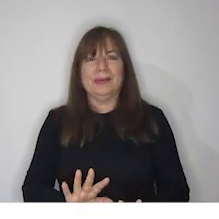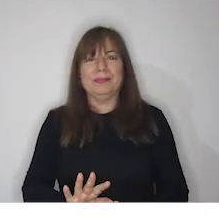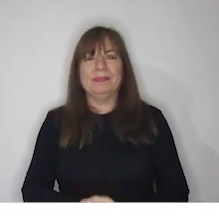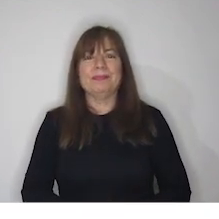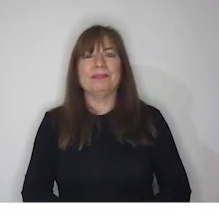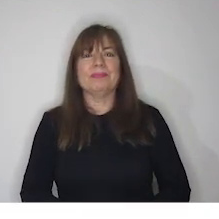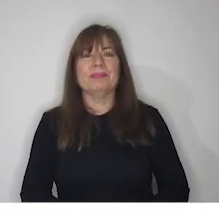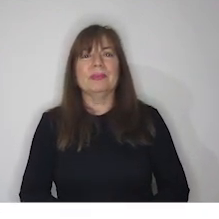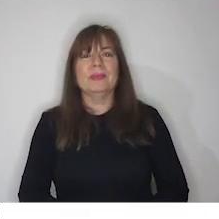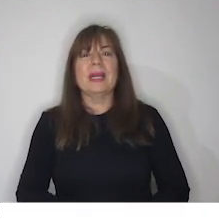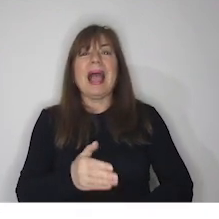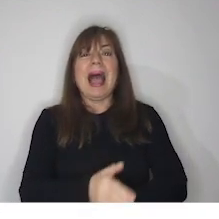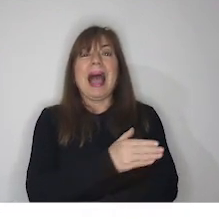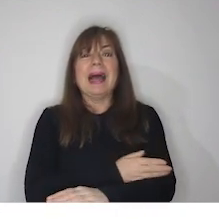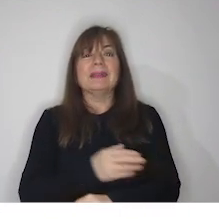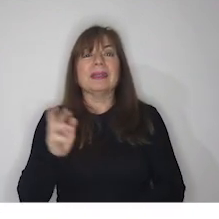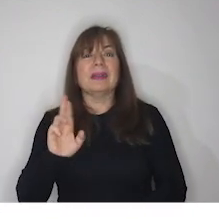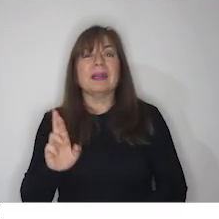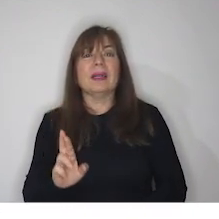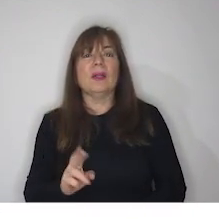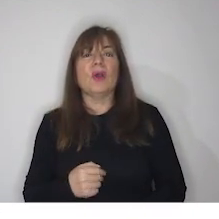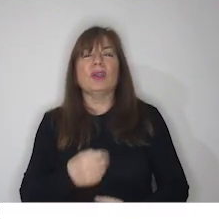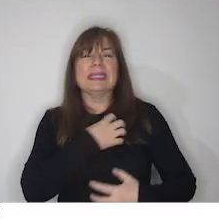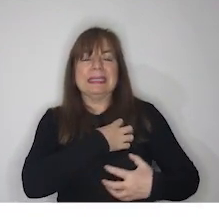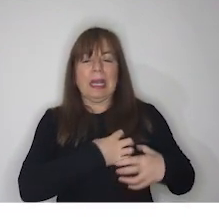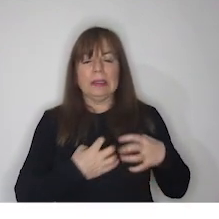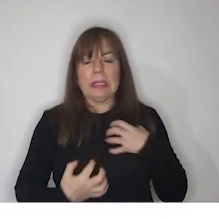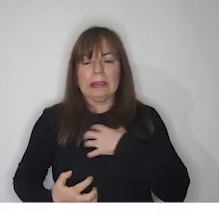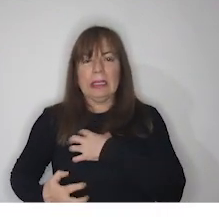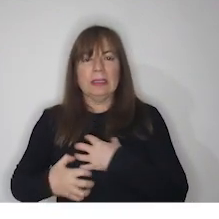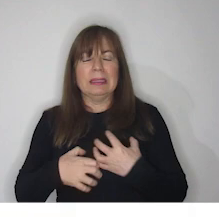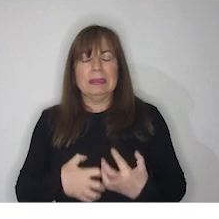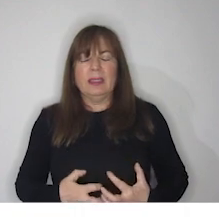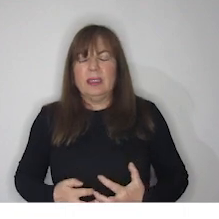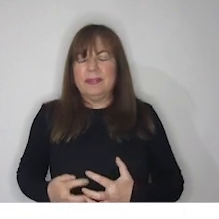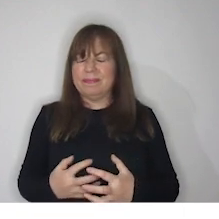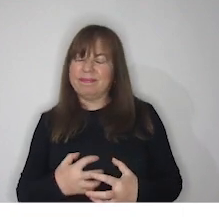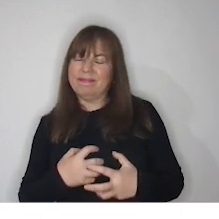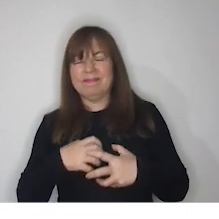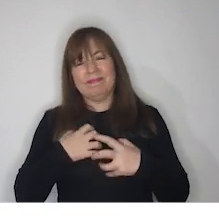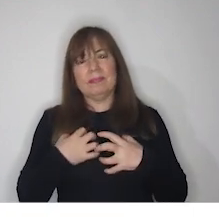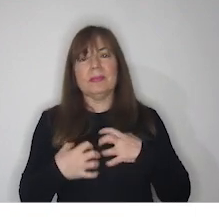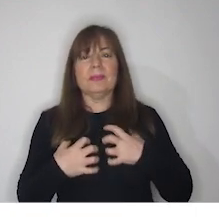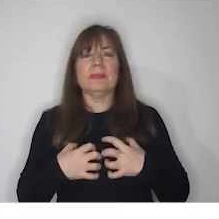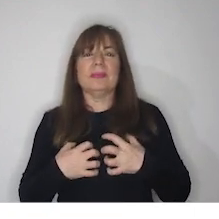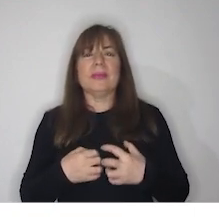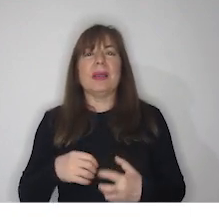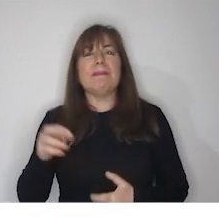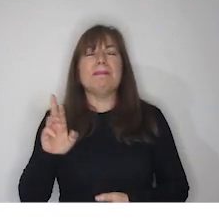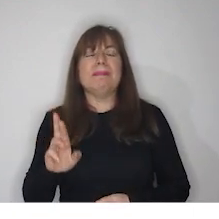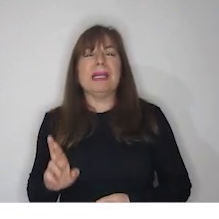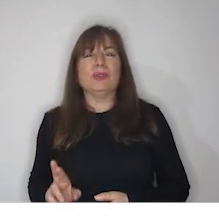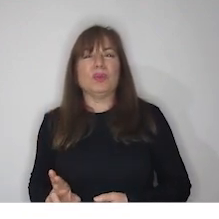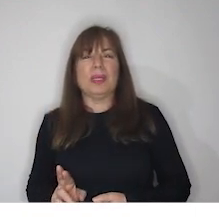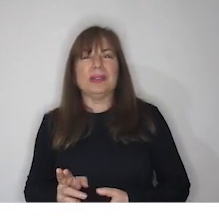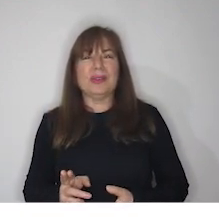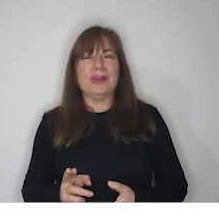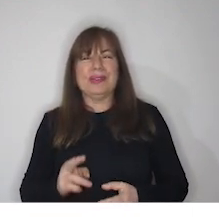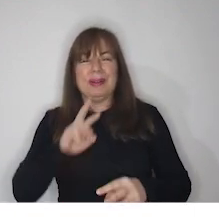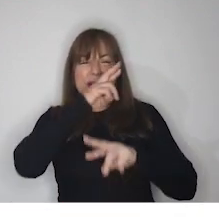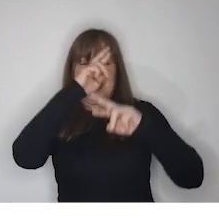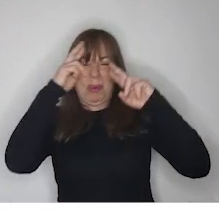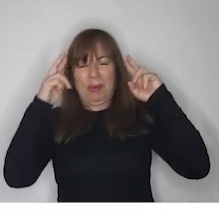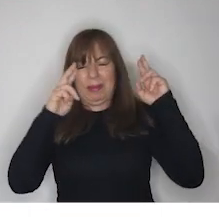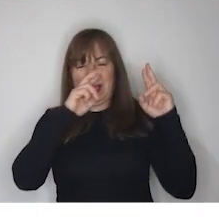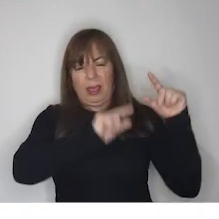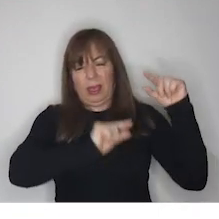El síndrome premenstrual es un conjunto de síntomas que se asocian a la menstruación, generalmente se debe a desregulación hormonal y